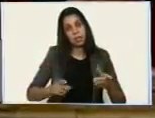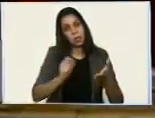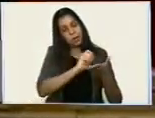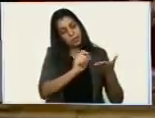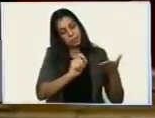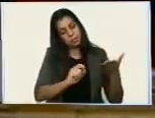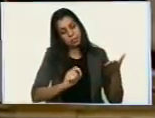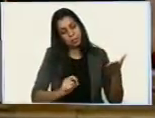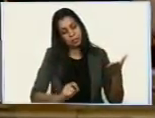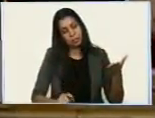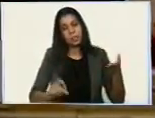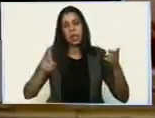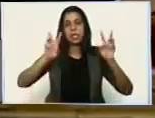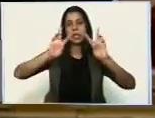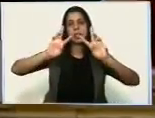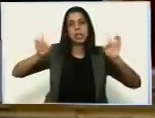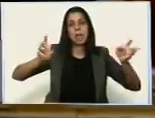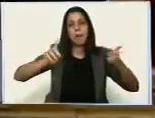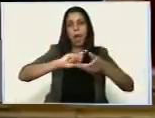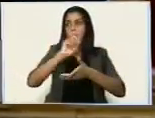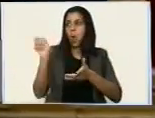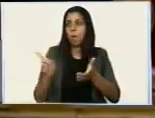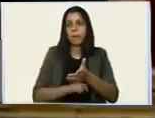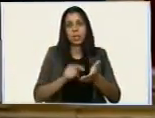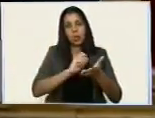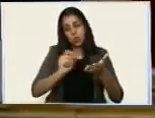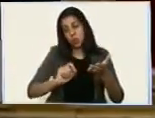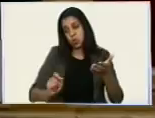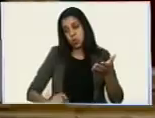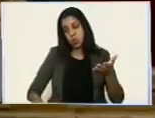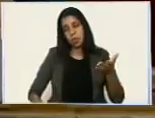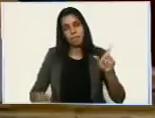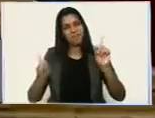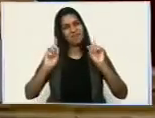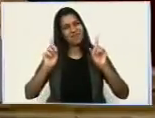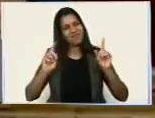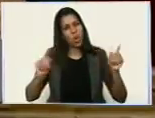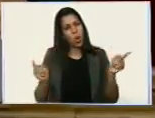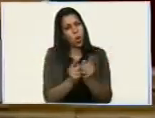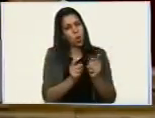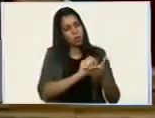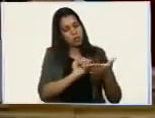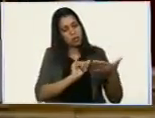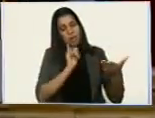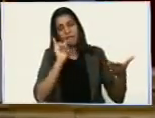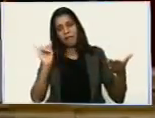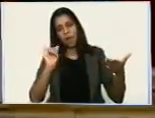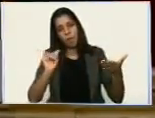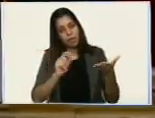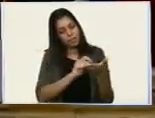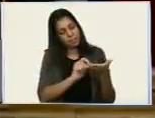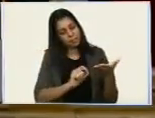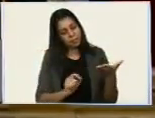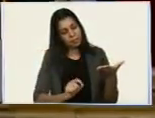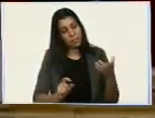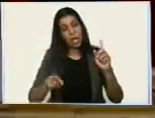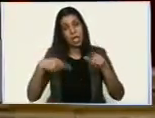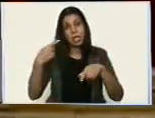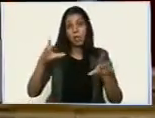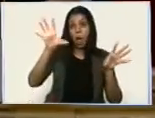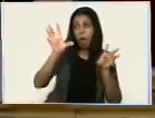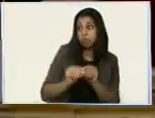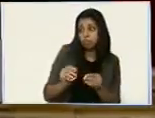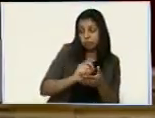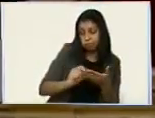a desarrollar el tema ahí porque no es ese el caso. Es solo tener la información y luego cuando se esté sistematizado